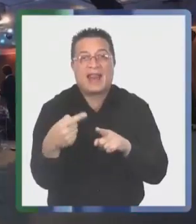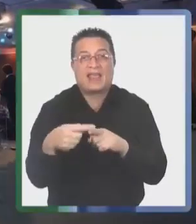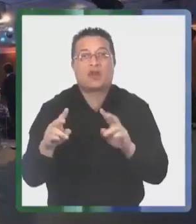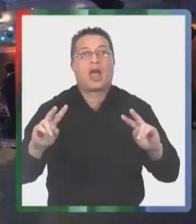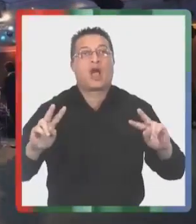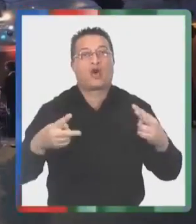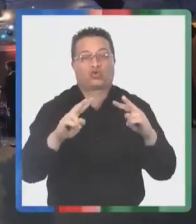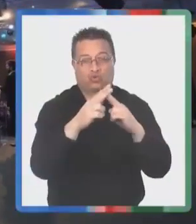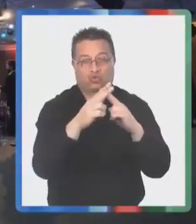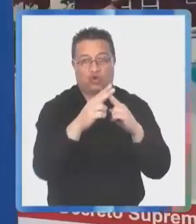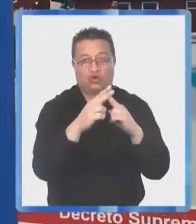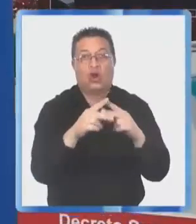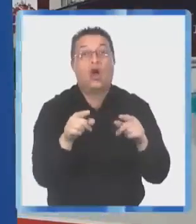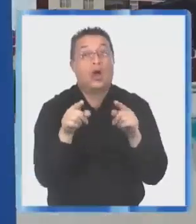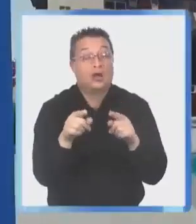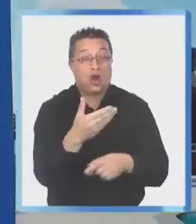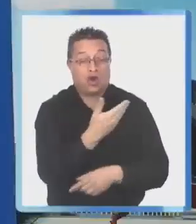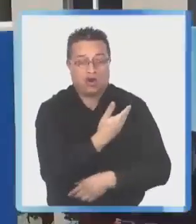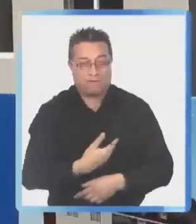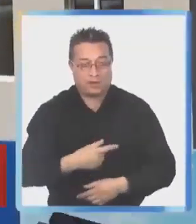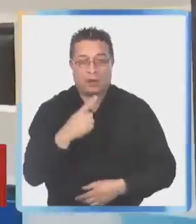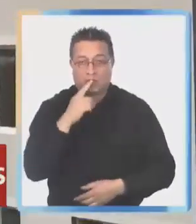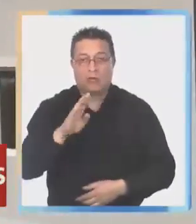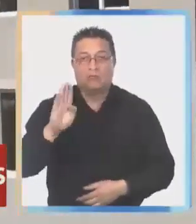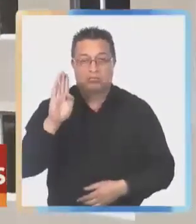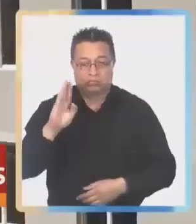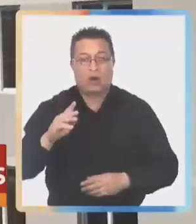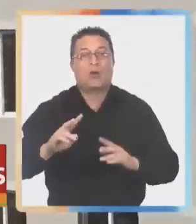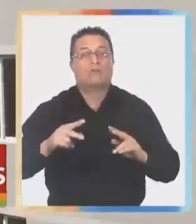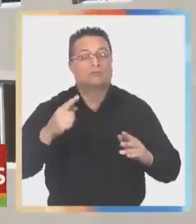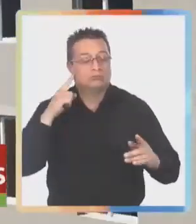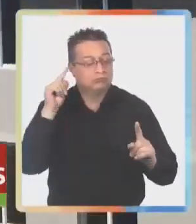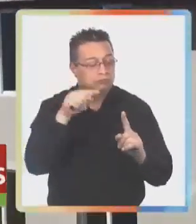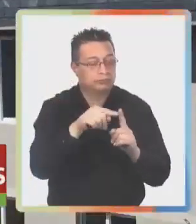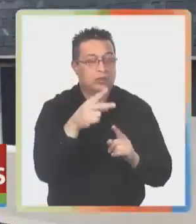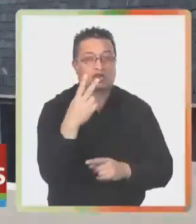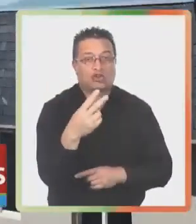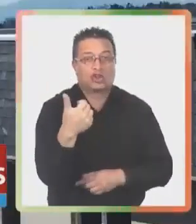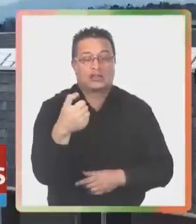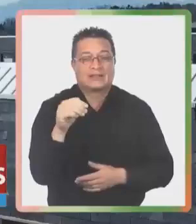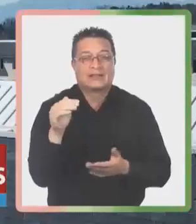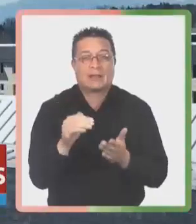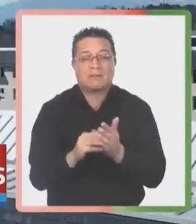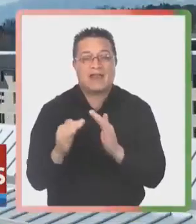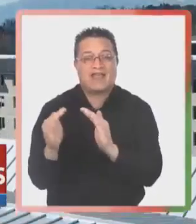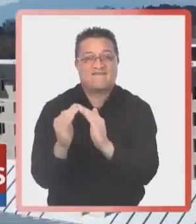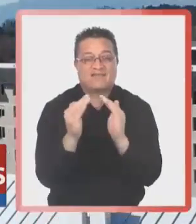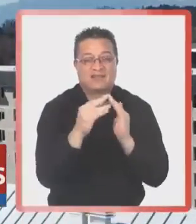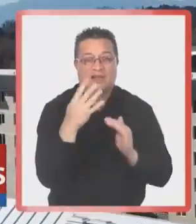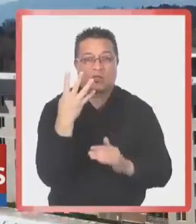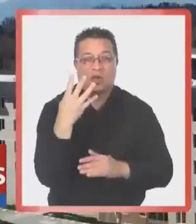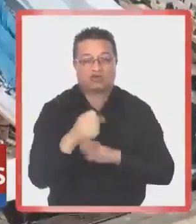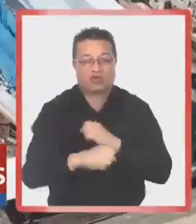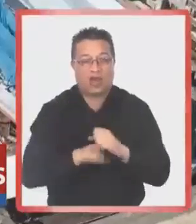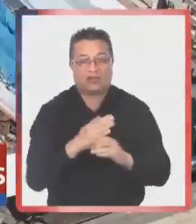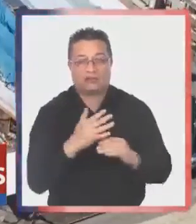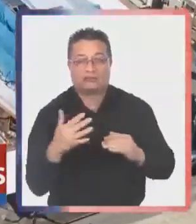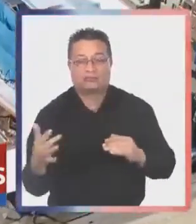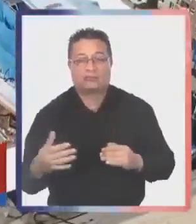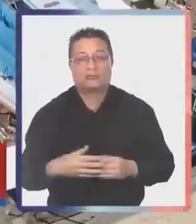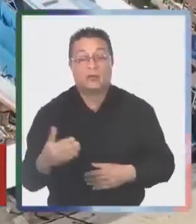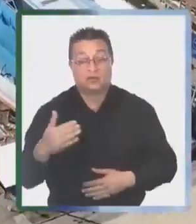para la construcción. Aseguró que su gobierno cumplirá la meta de construir 260.000 viviendas en estos